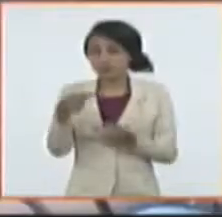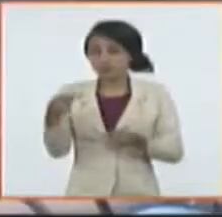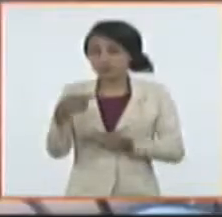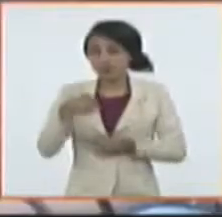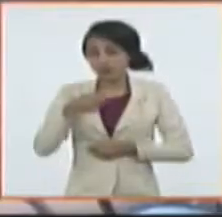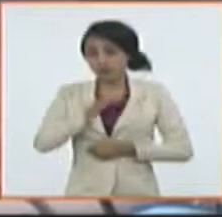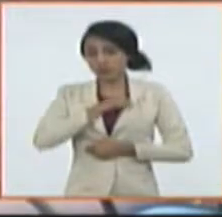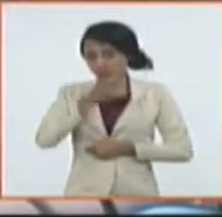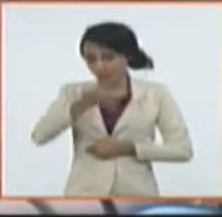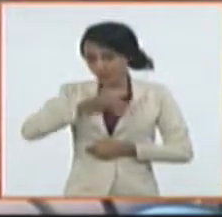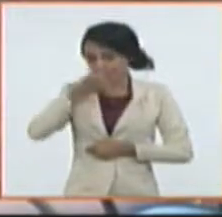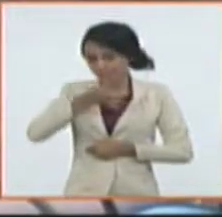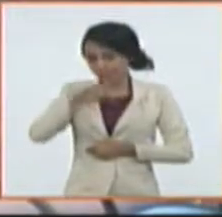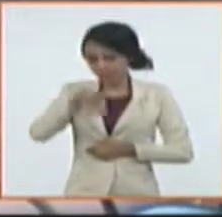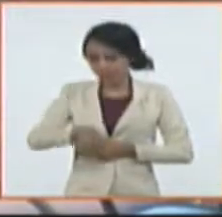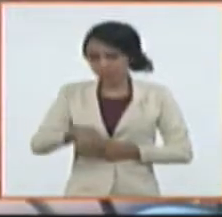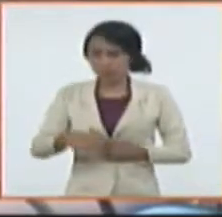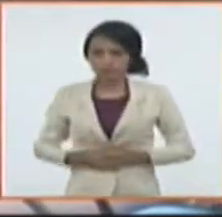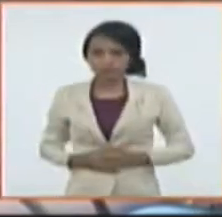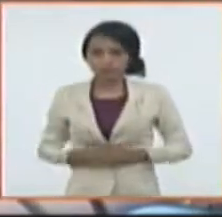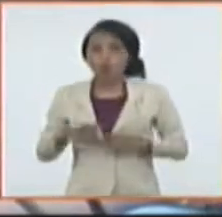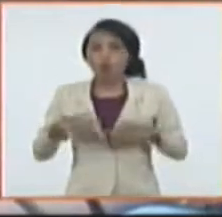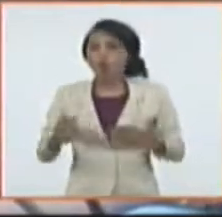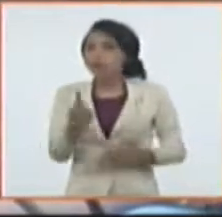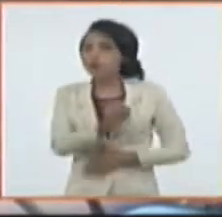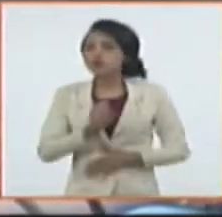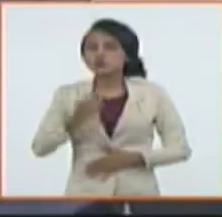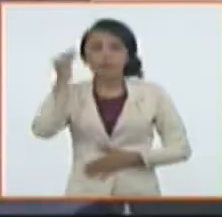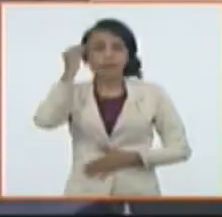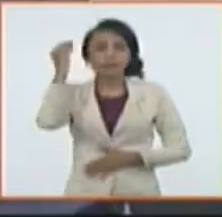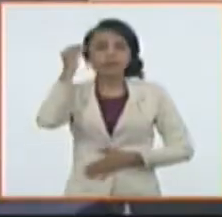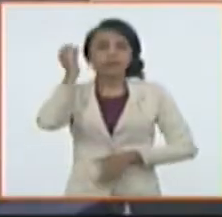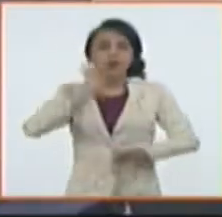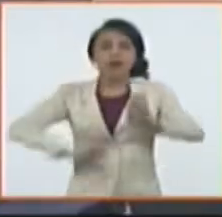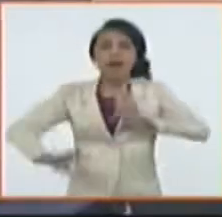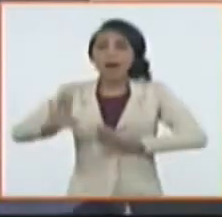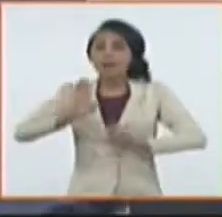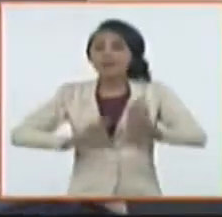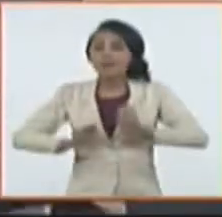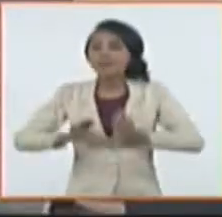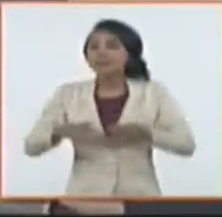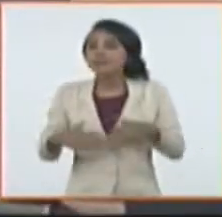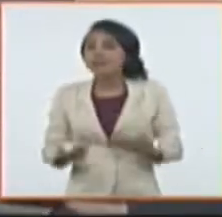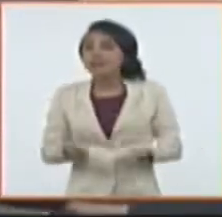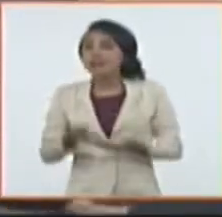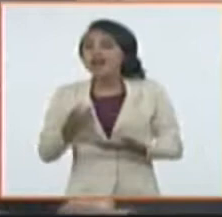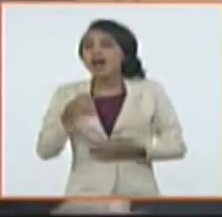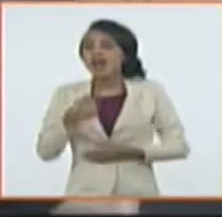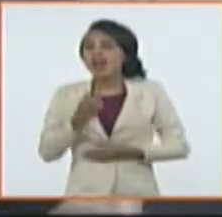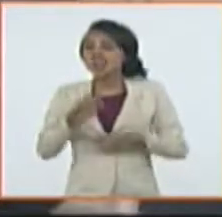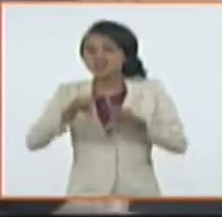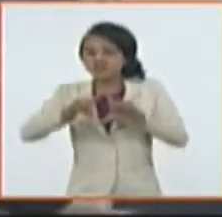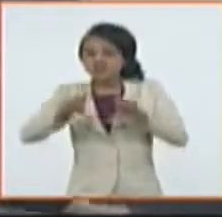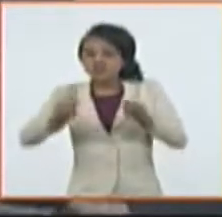ahora en la explicación, es cómo nosotros aprendemos a defender el concepto de poder popular.